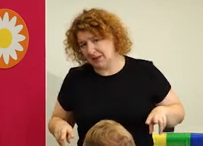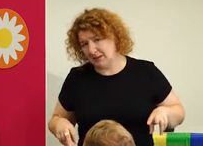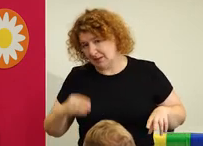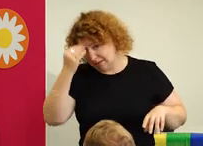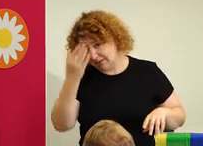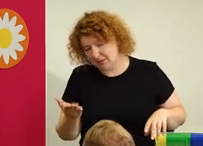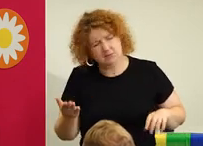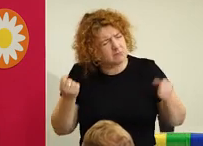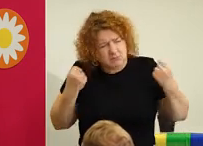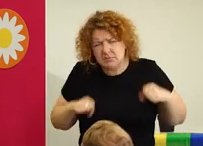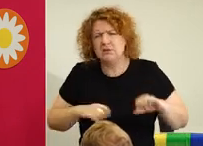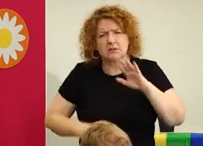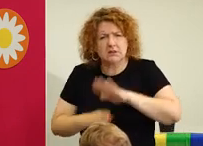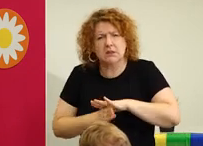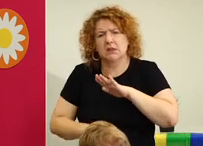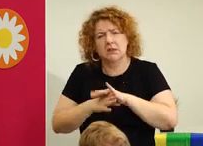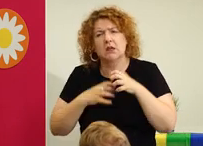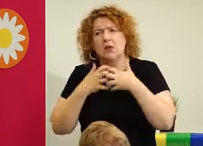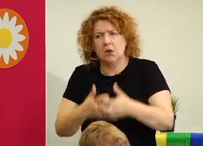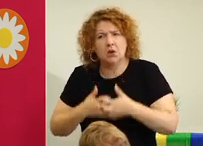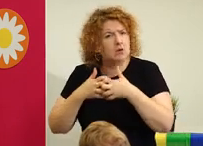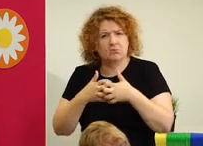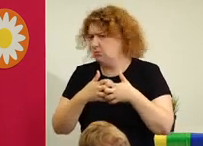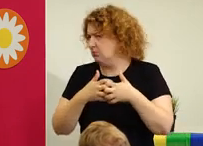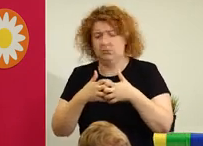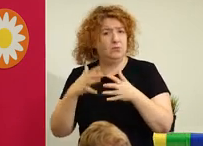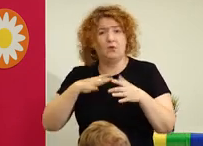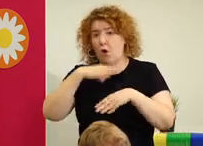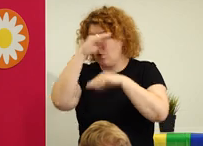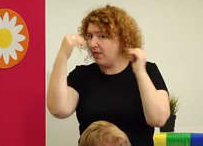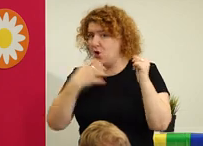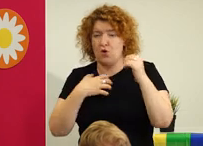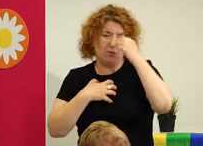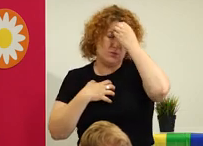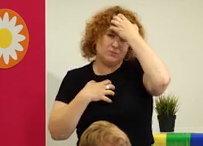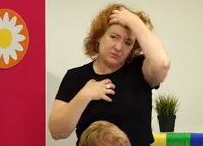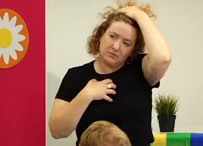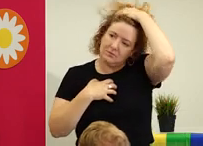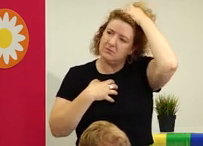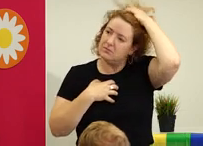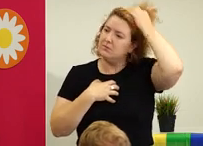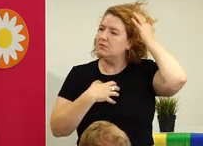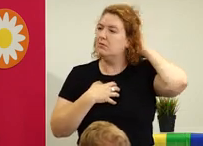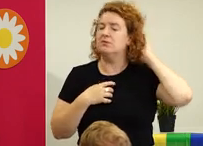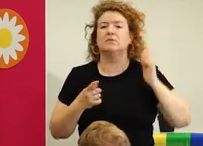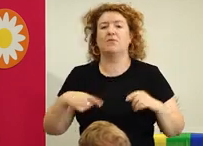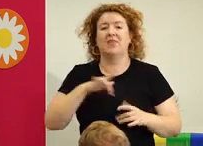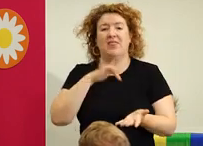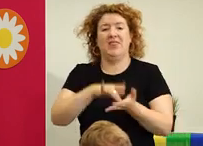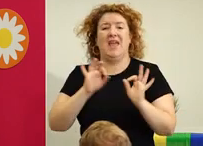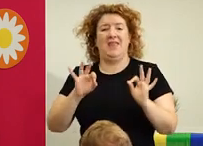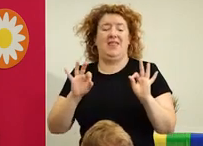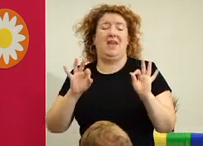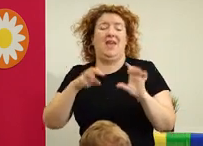y han seguido luchando. Muchas veces, no lo olvidéis, incluso en el día que utilizamos para conmemorar los